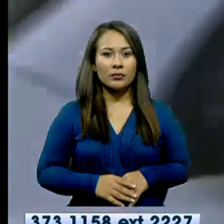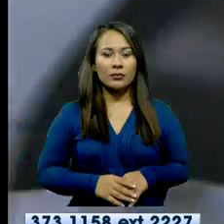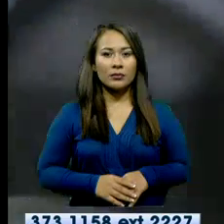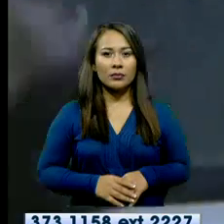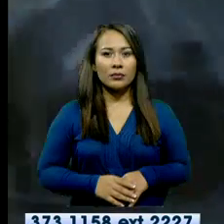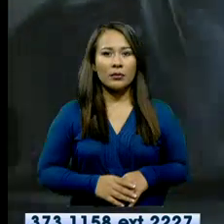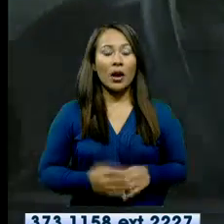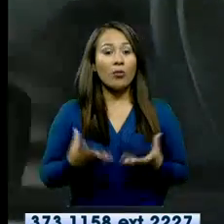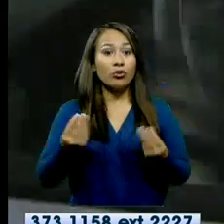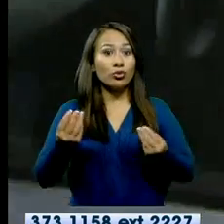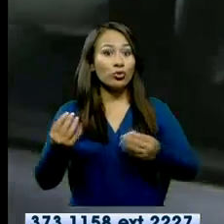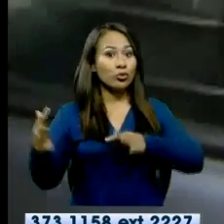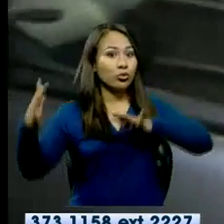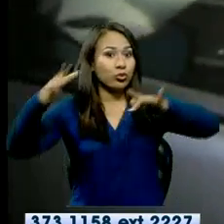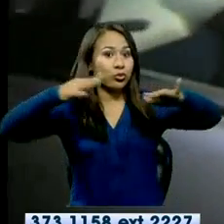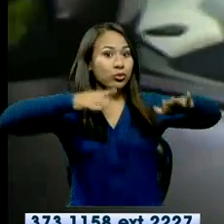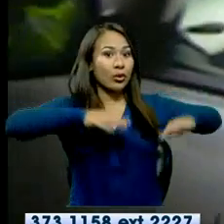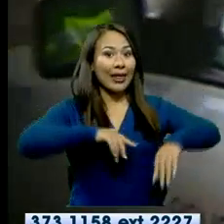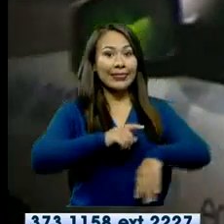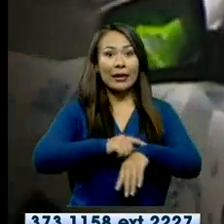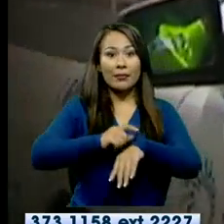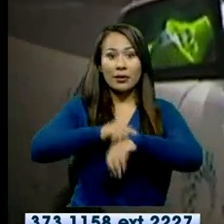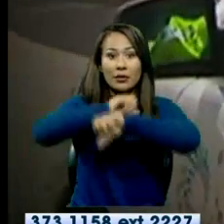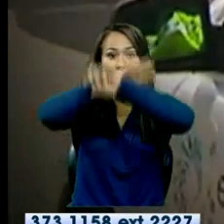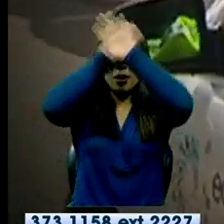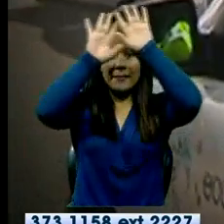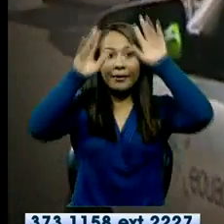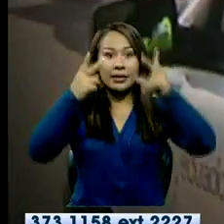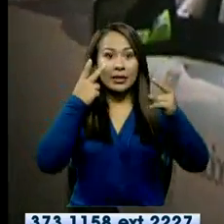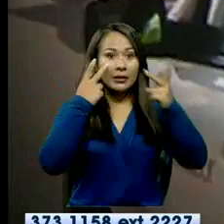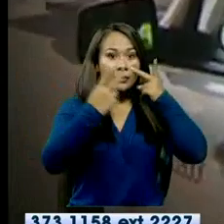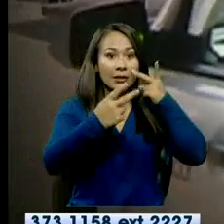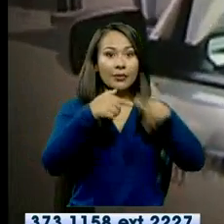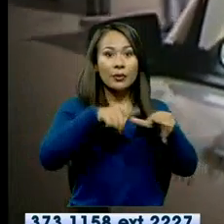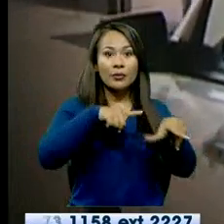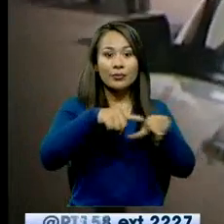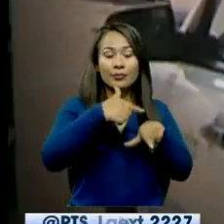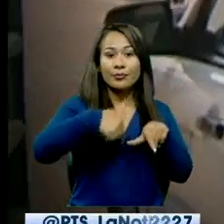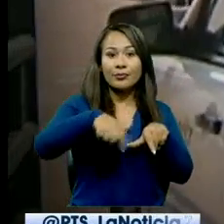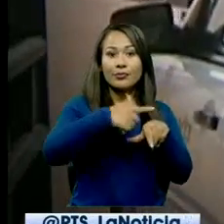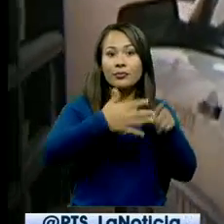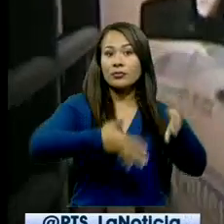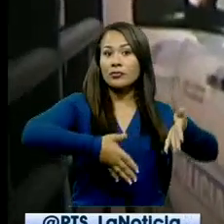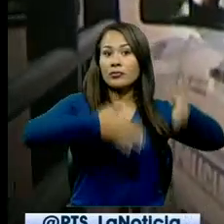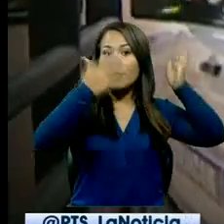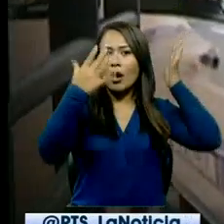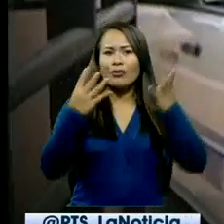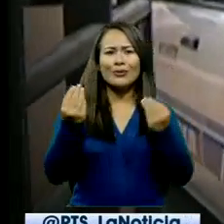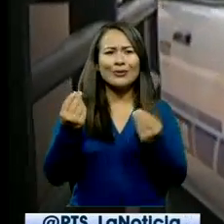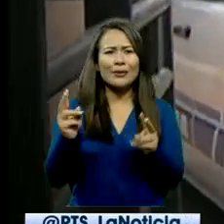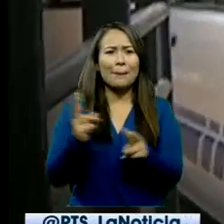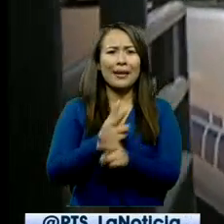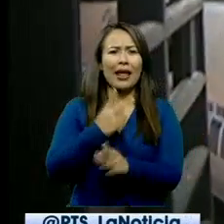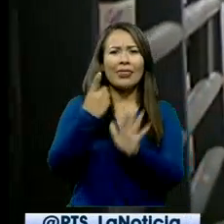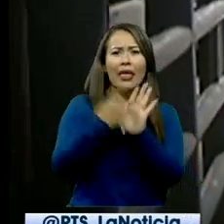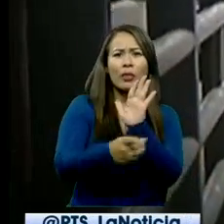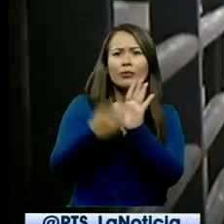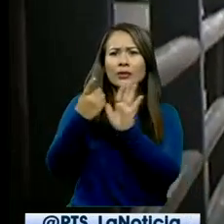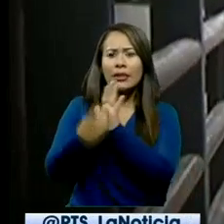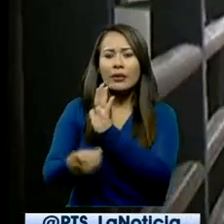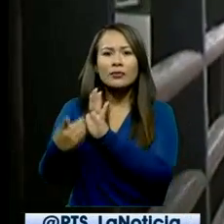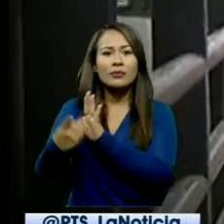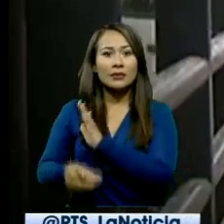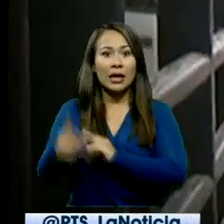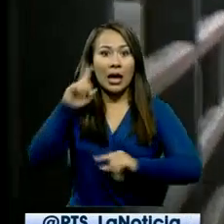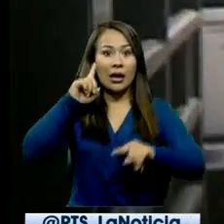Un intenso movimiento desde temprano en la mañana se registró en el plantel educativo que está envuelto en terribles denuncias.